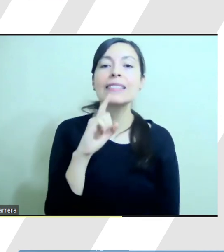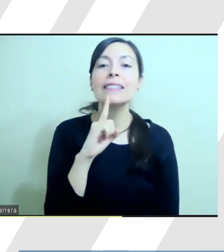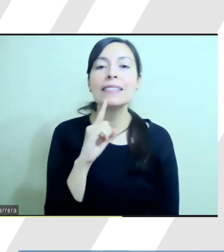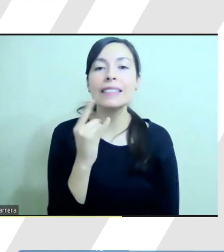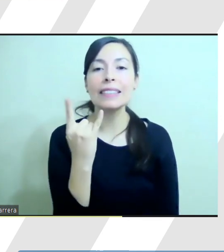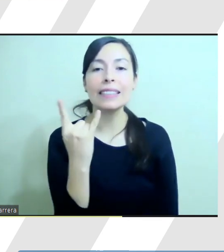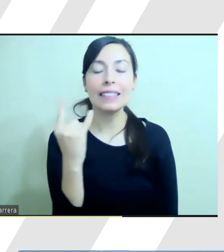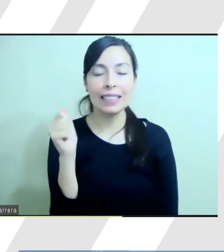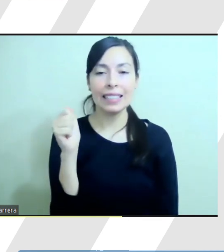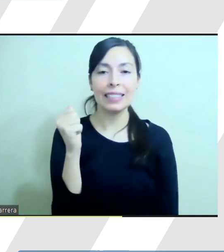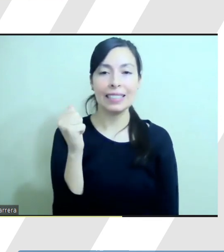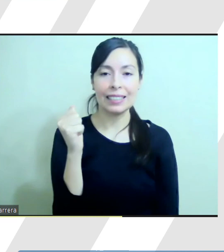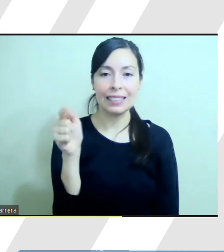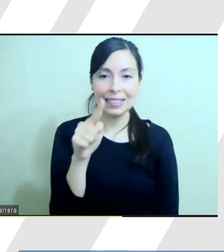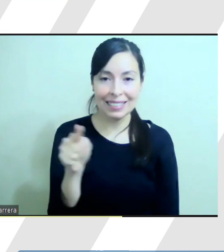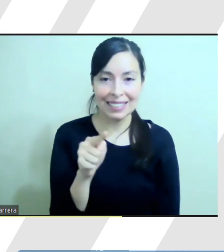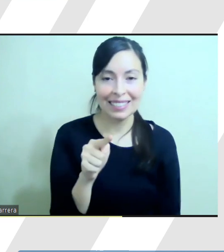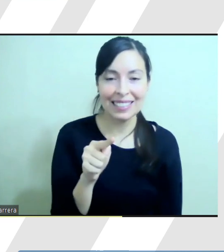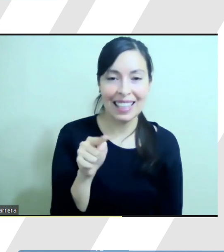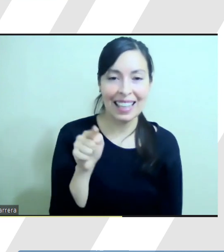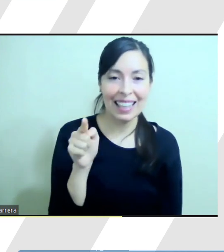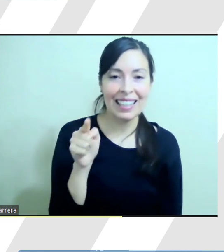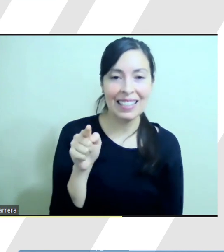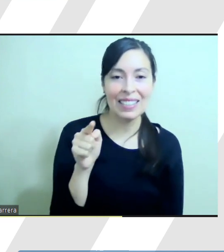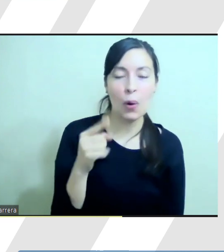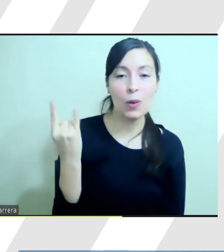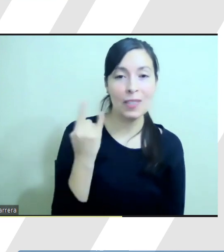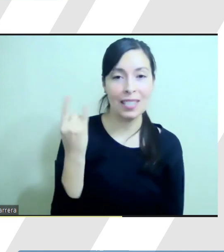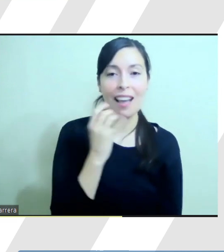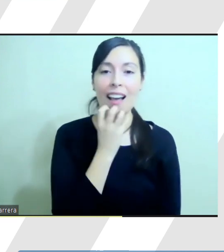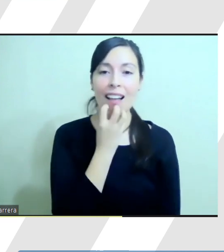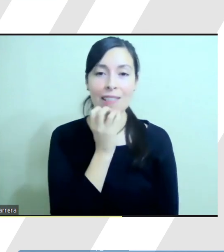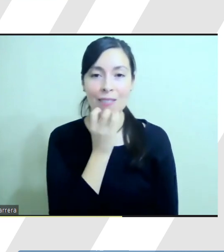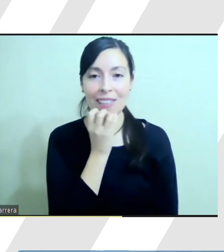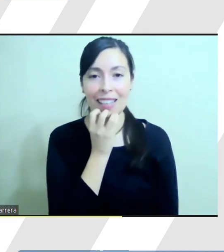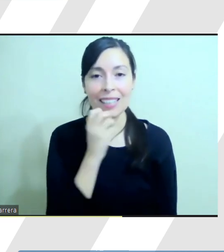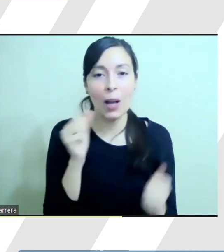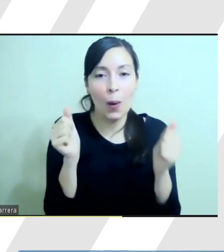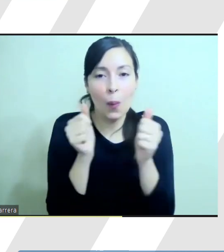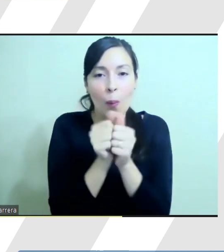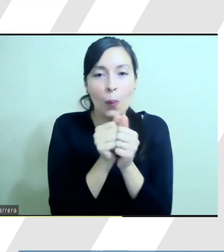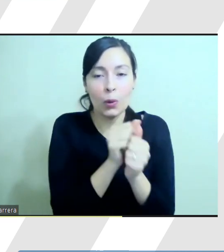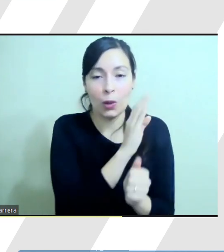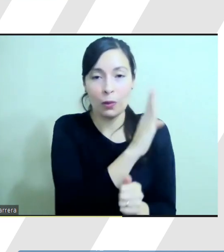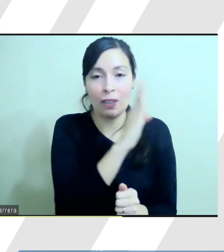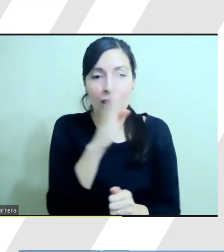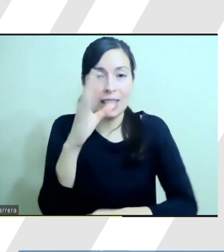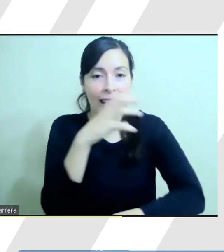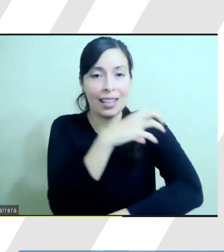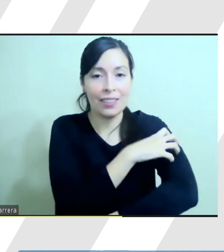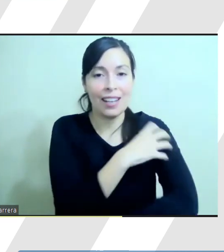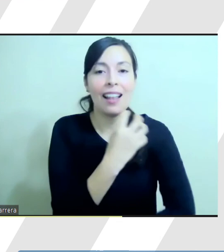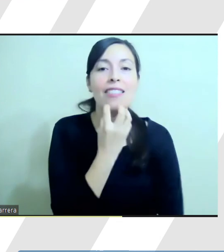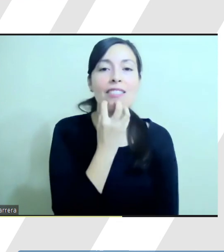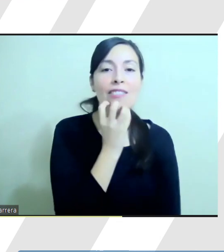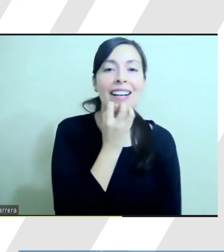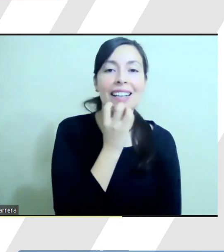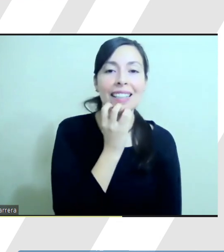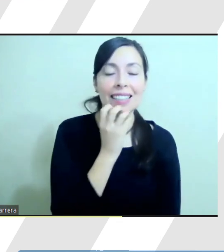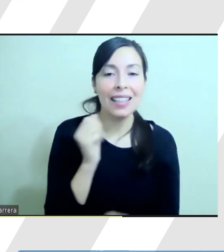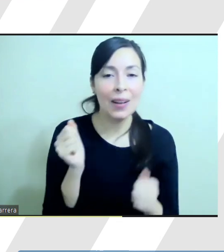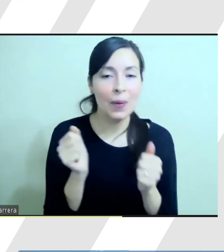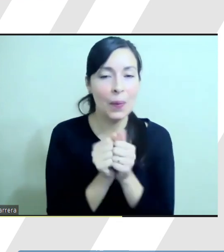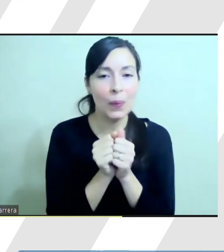Vicerrectoría de Investigación, Innovación y Posgrado de la Universidad de Antofagasta junto a la Biblioteca Regional de Antofagasta con la colaboración